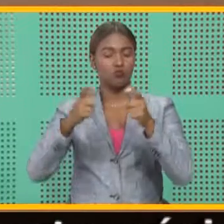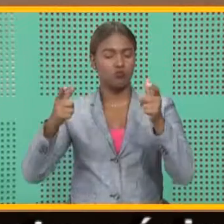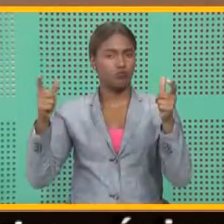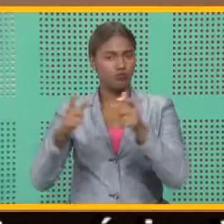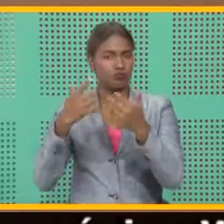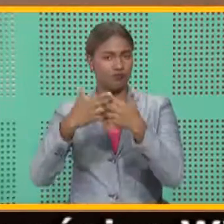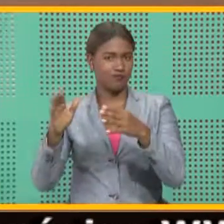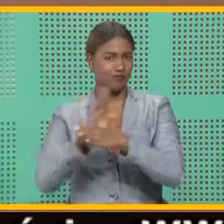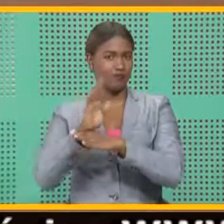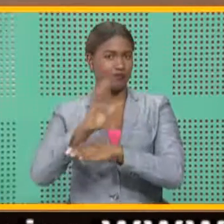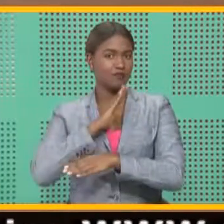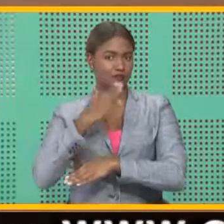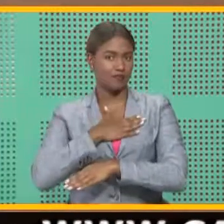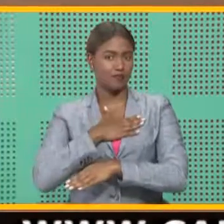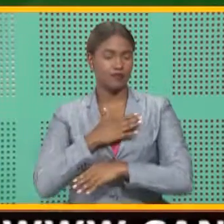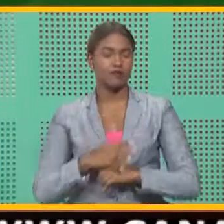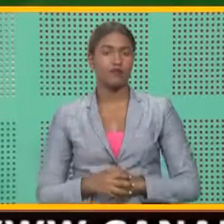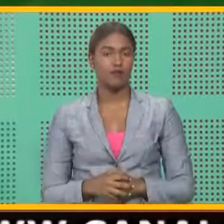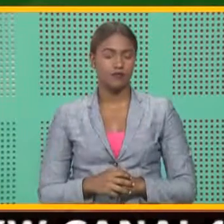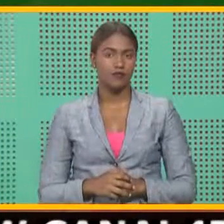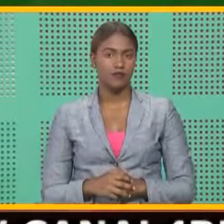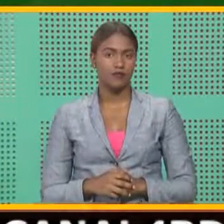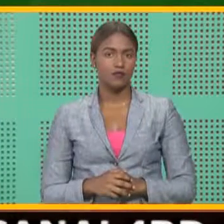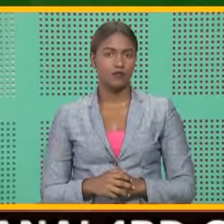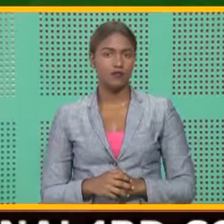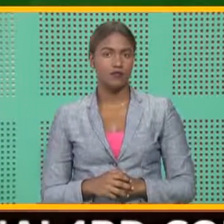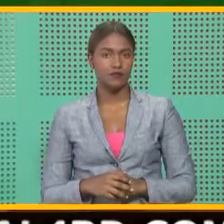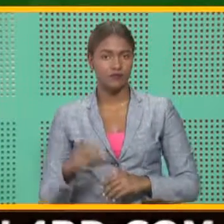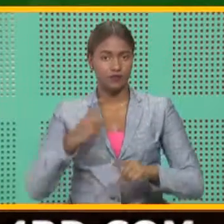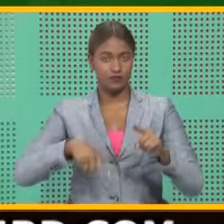medianos empresarios. Cuando la gente hace la